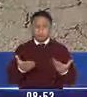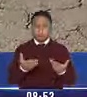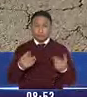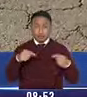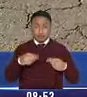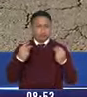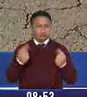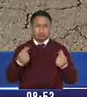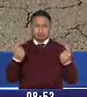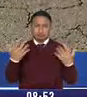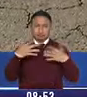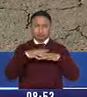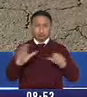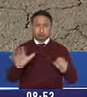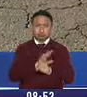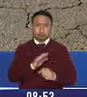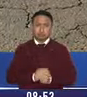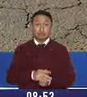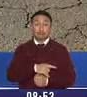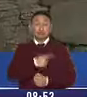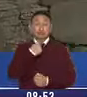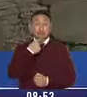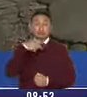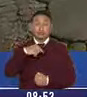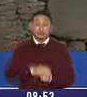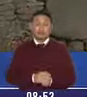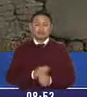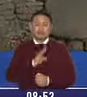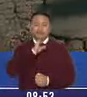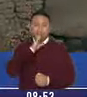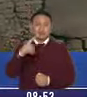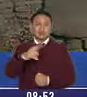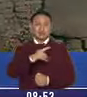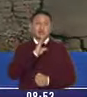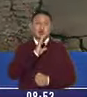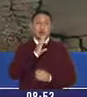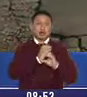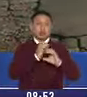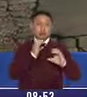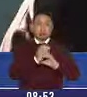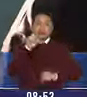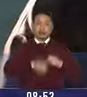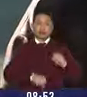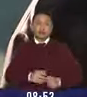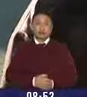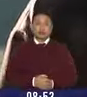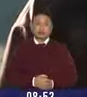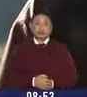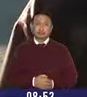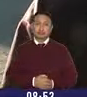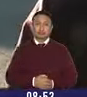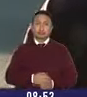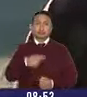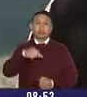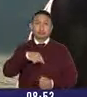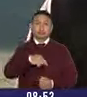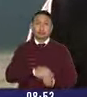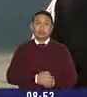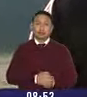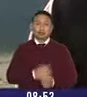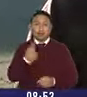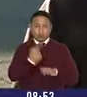de manera integral, pues aseguran que es recurrente el daño en la tubería matriz de la vía. Es bastante molestoso porque son algunas veces